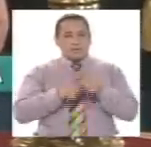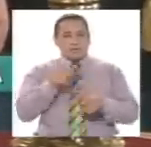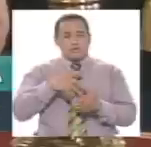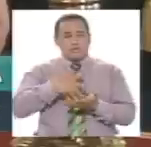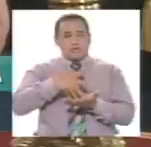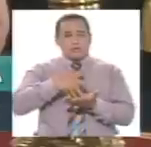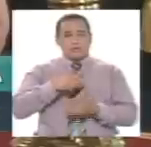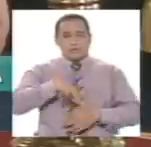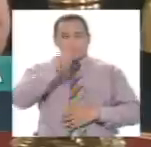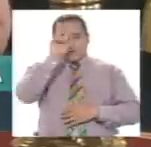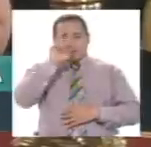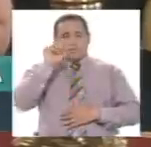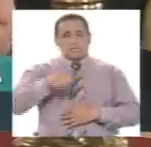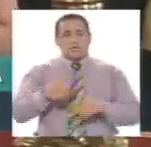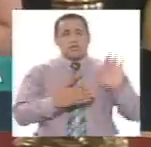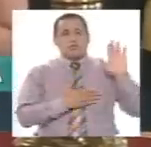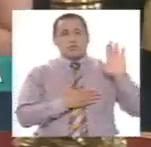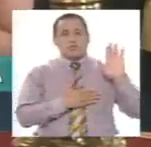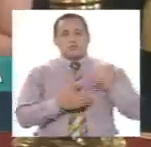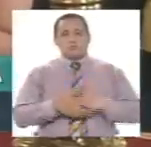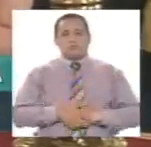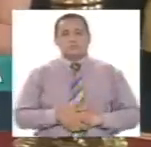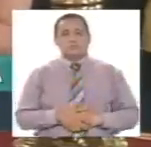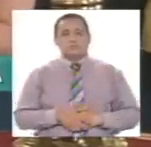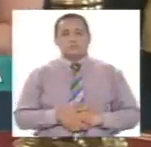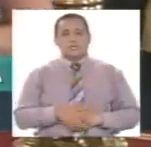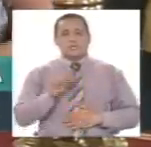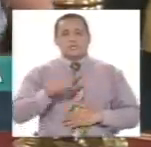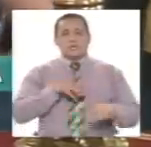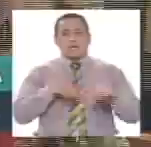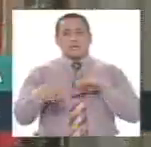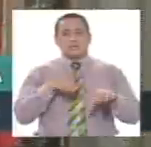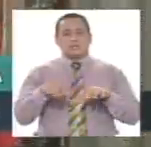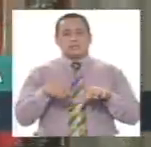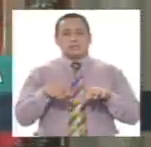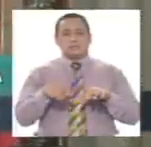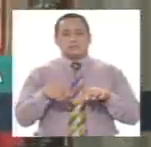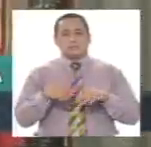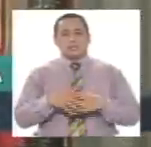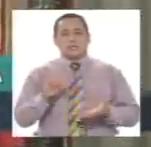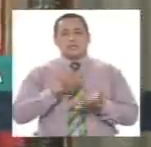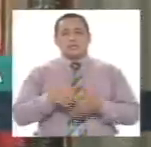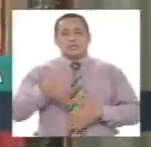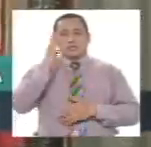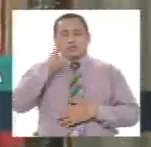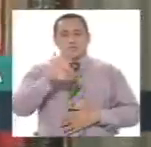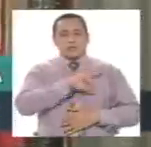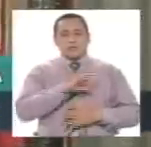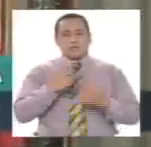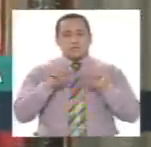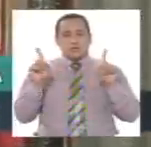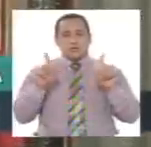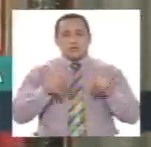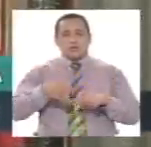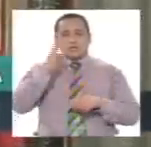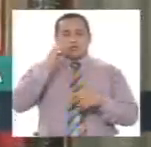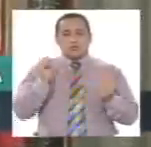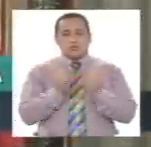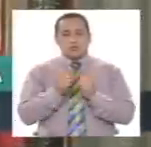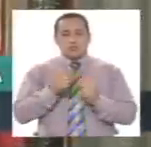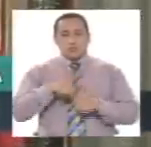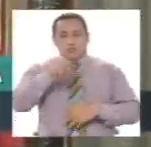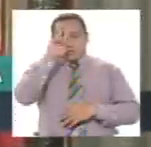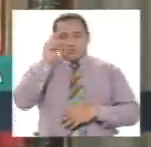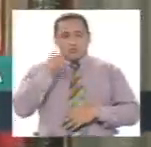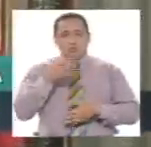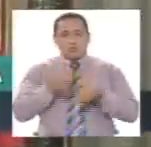poblaciones vulnerables del Perú, sí, juro. Si así lo hiciereis, que Dios os premie, si no, que Él y la patria